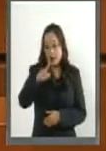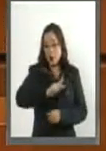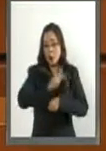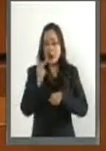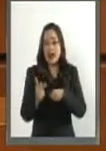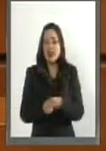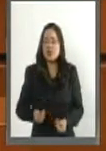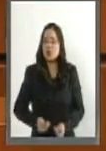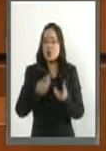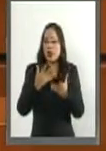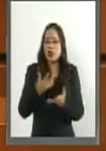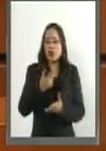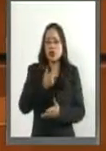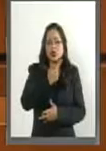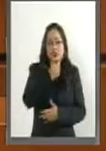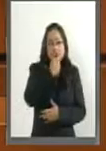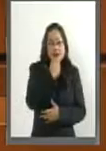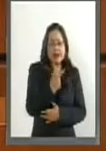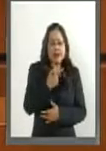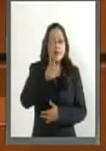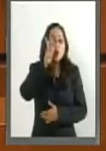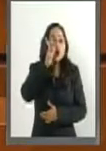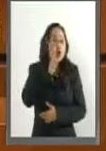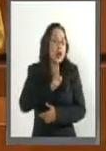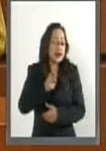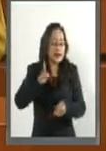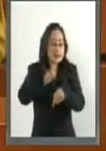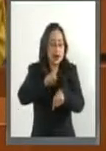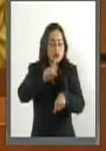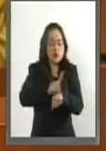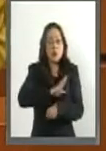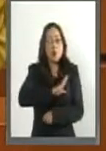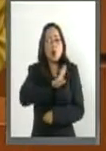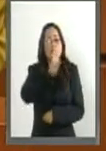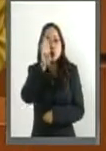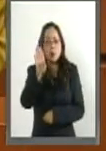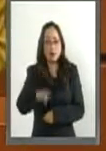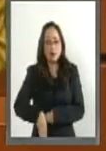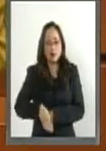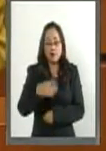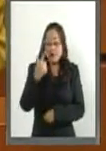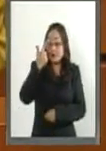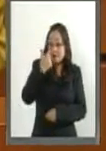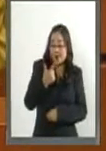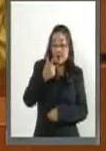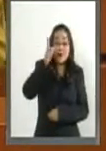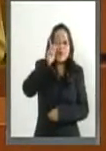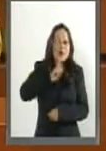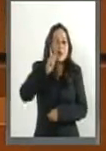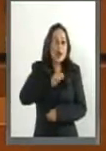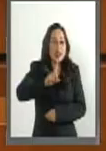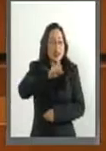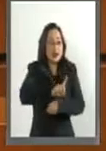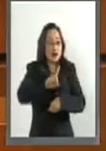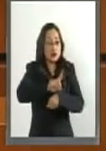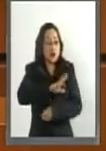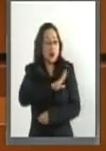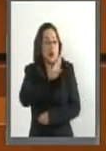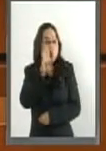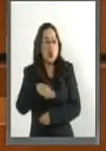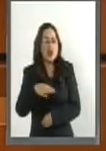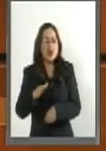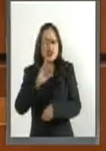vida de 7 mujeres al día. 7 mujeres al día están muriendo